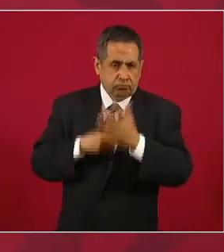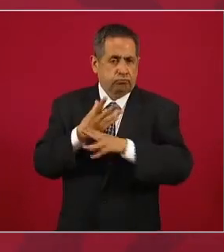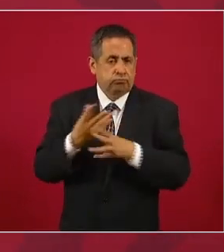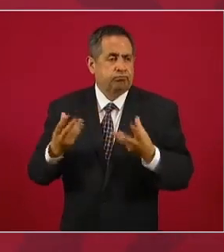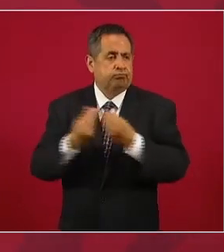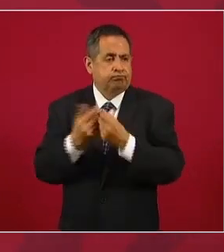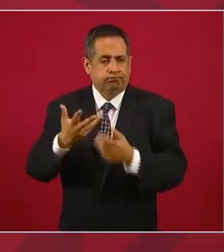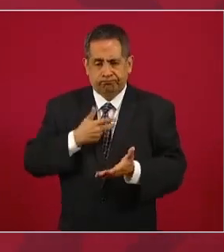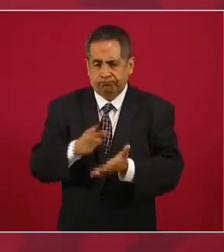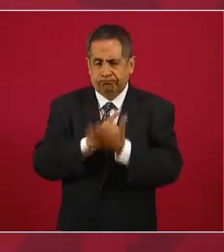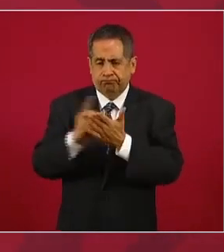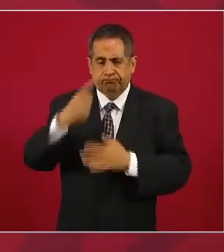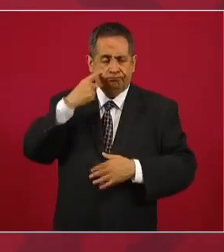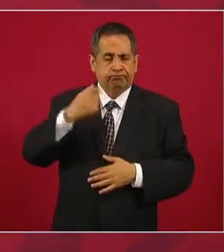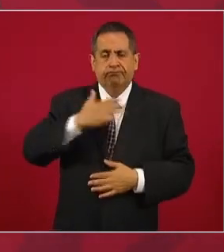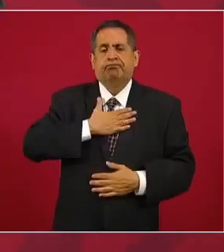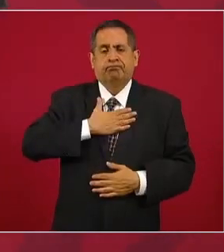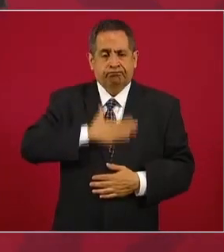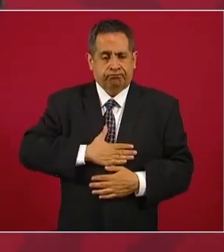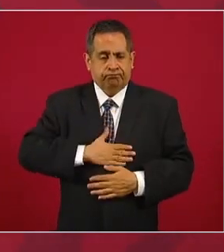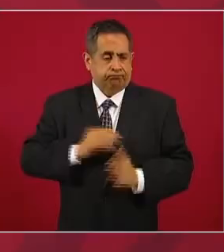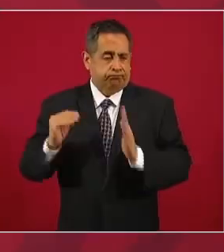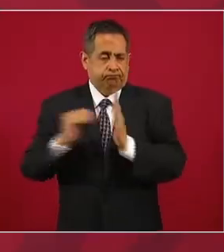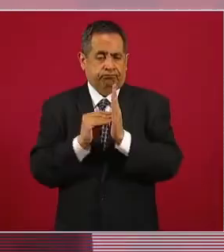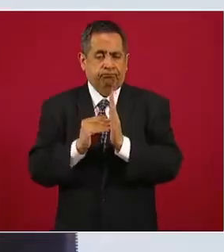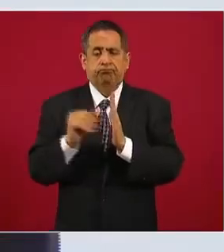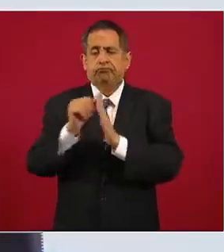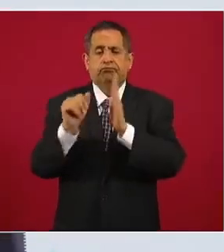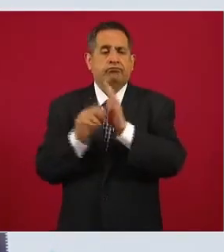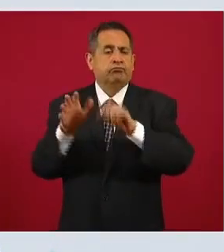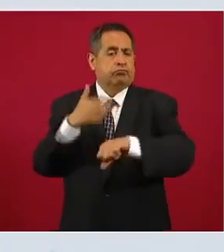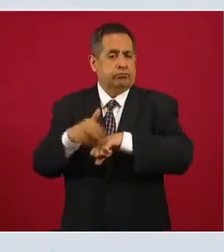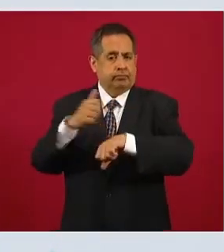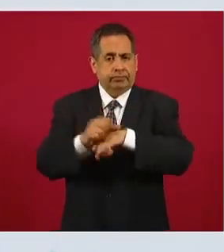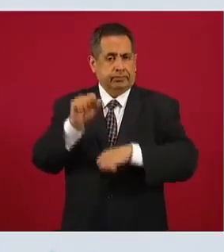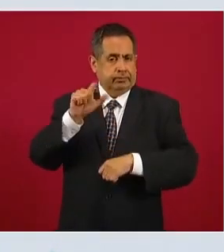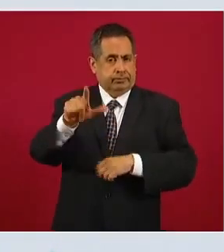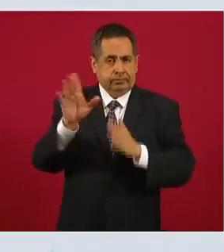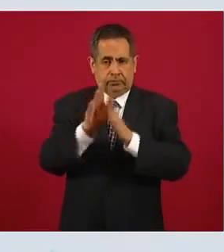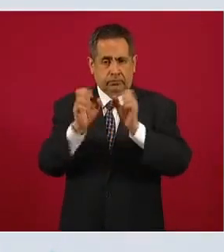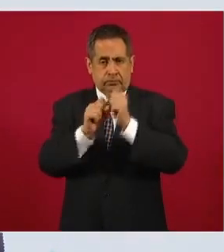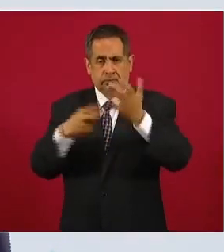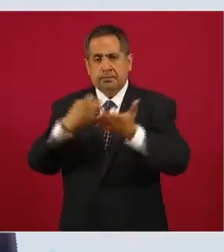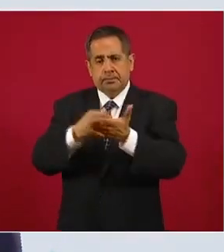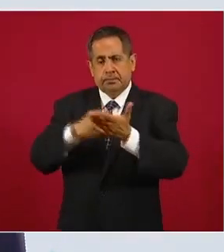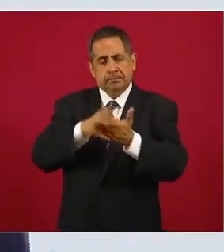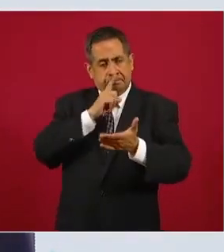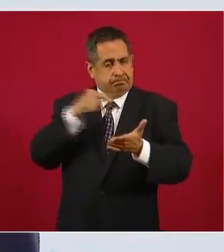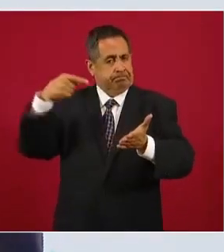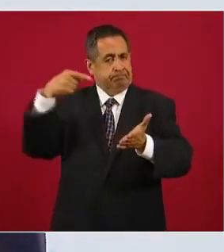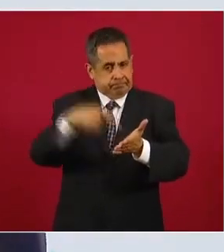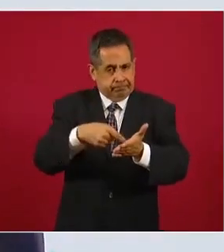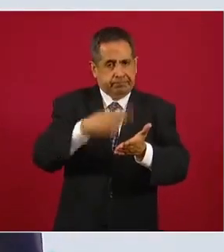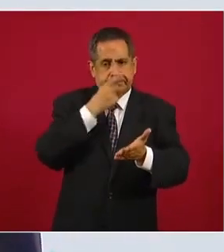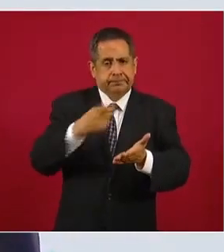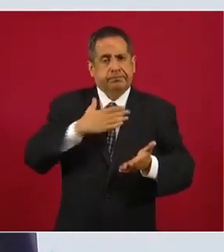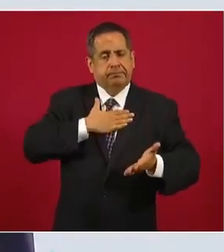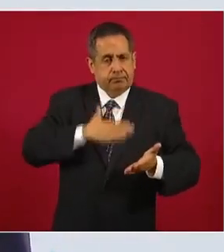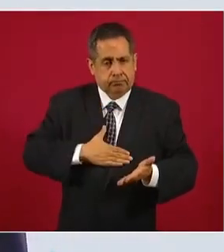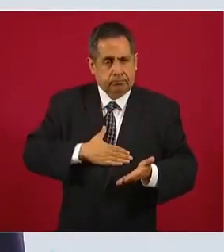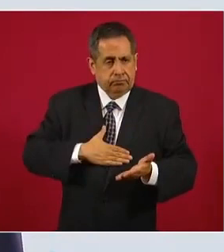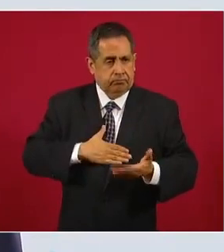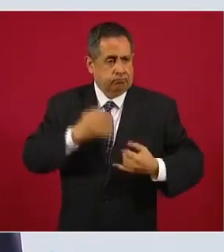el derecho a la justicia plasmado en el artículo 17 de la Constitución Política de los